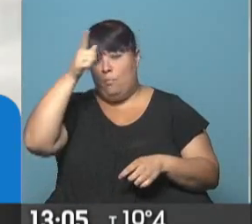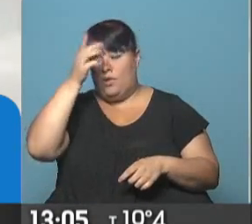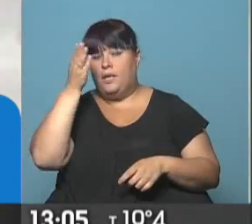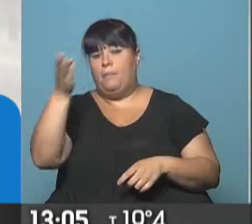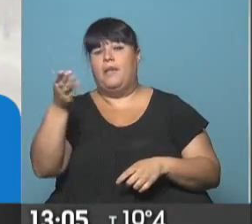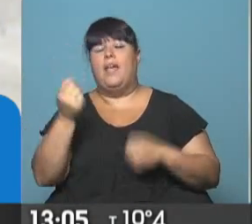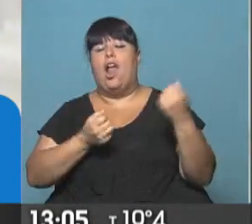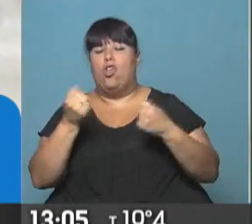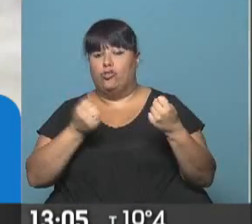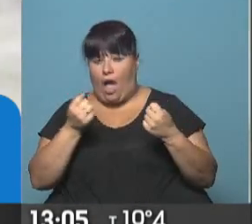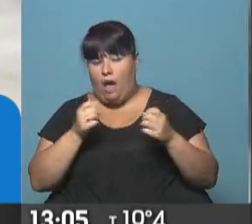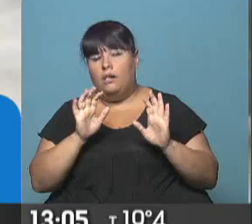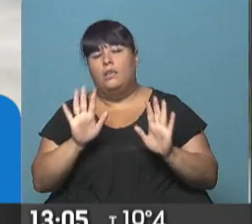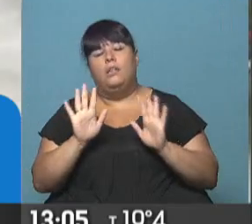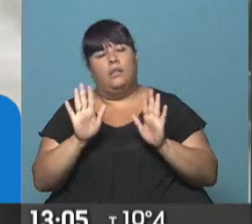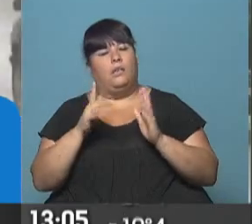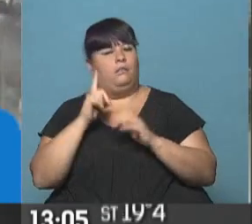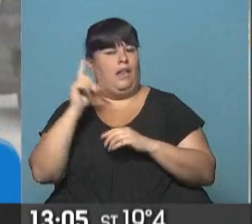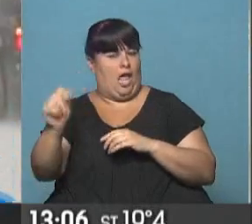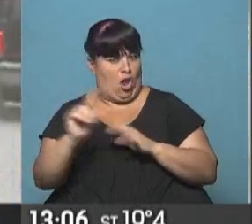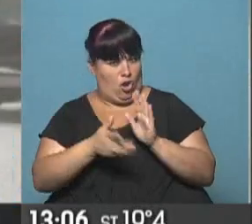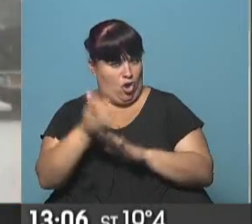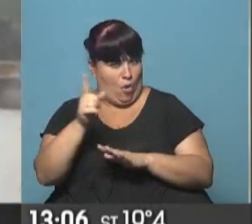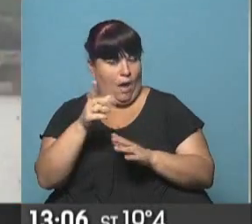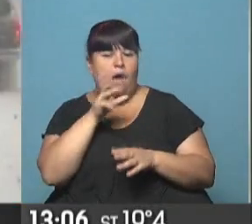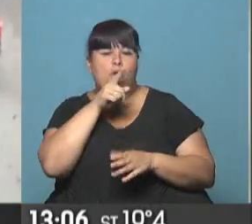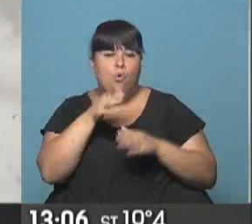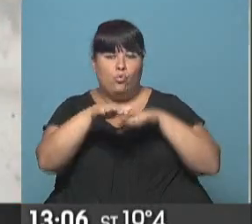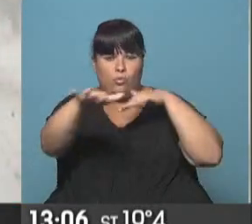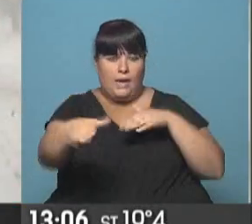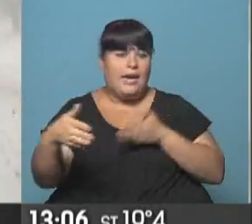a los automovilistas a mantenerse lejos en las rutas y en los caminos.